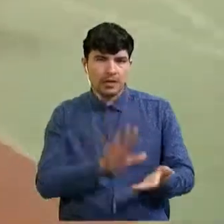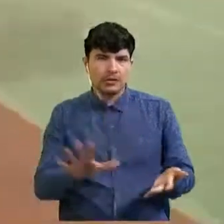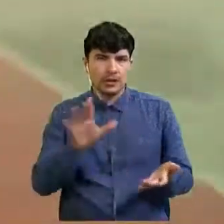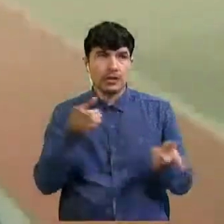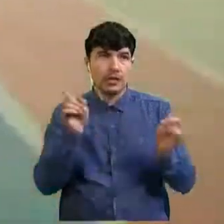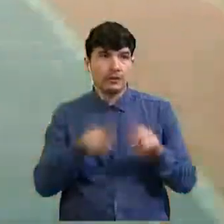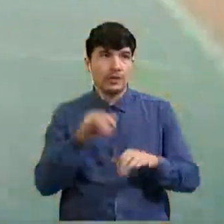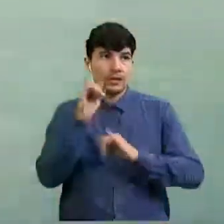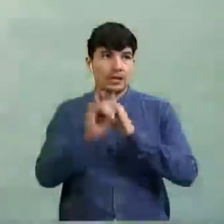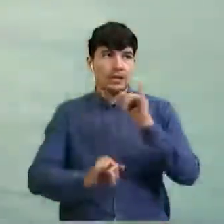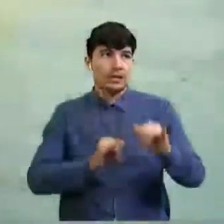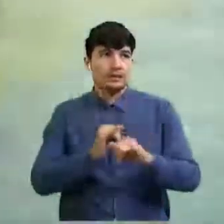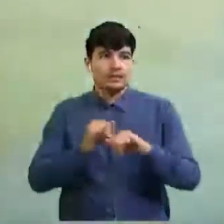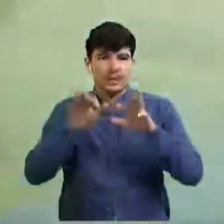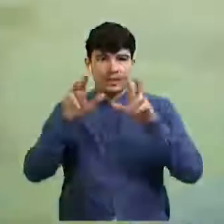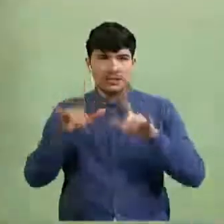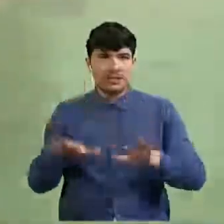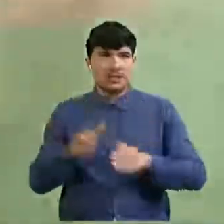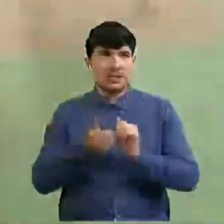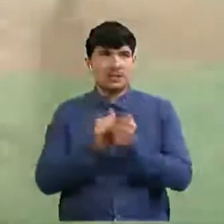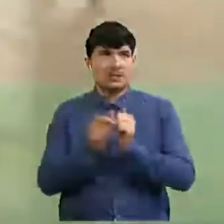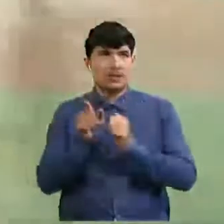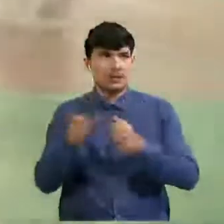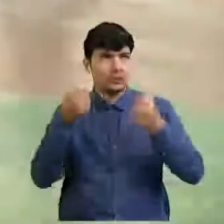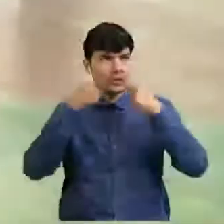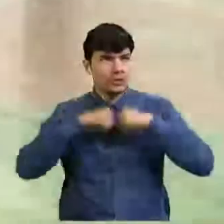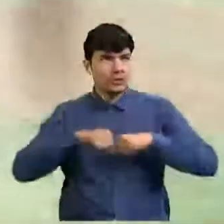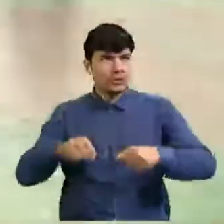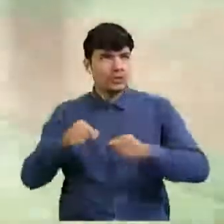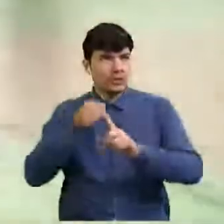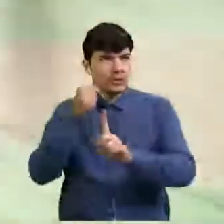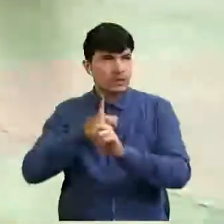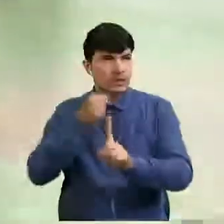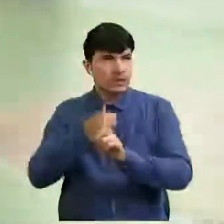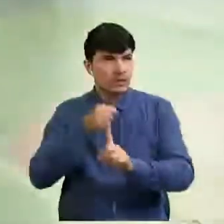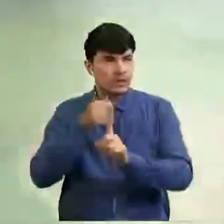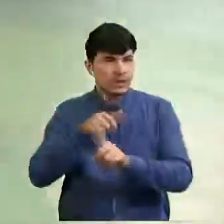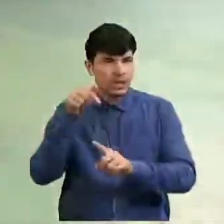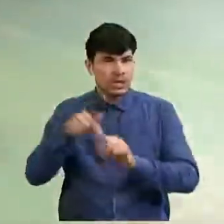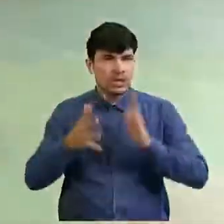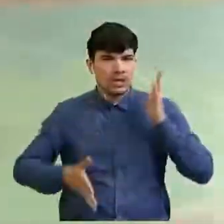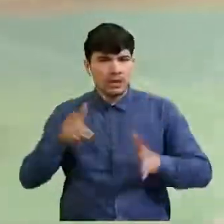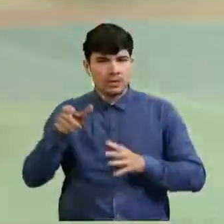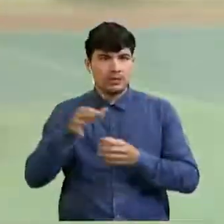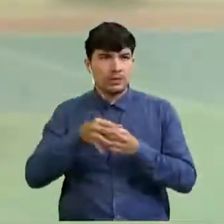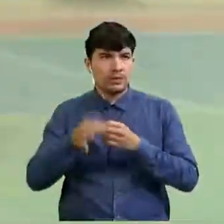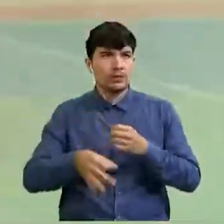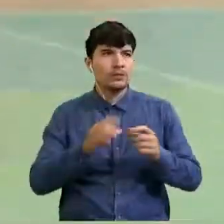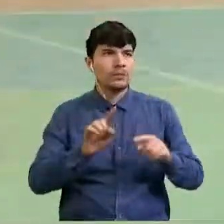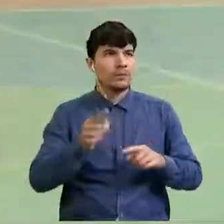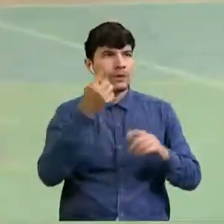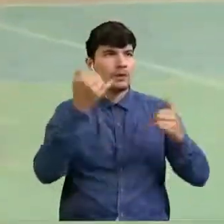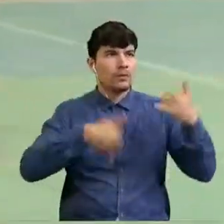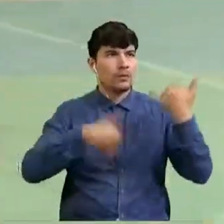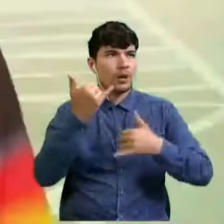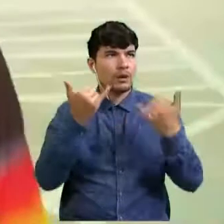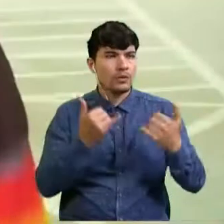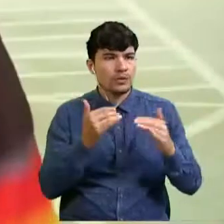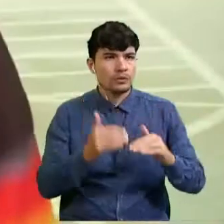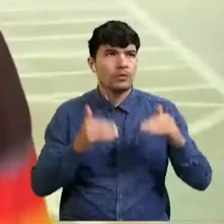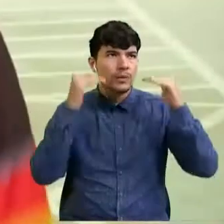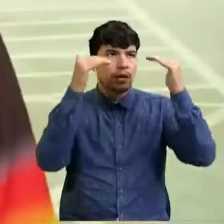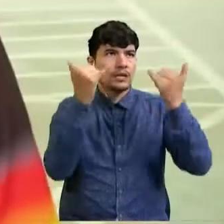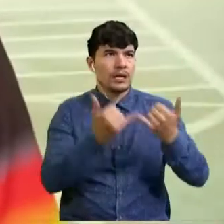la secretaria de deportes de girón en su esfuerzo por impulsar el atletismo en el municipio llevó a cabo los primeros juegos supérate intercolegiados